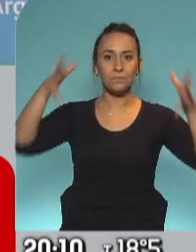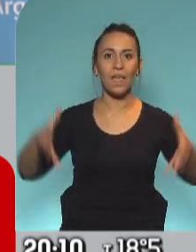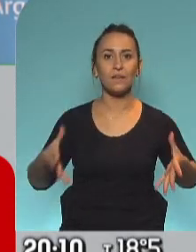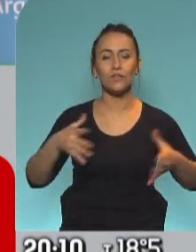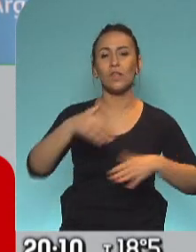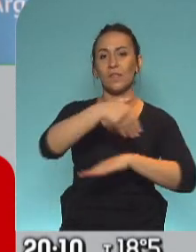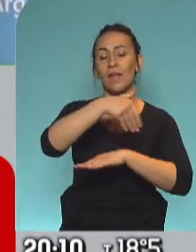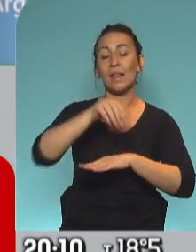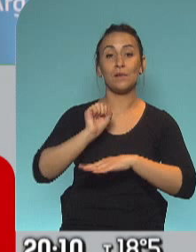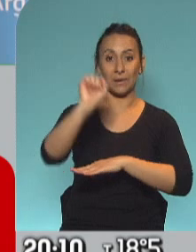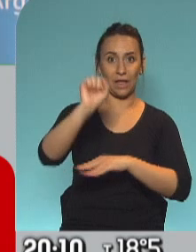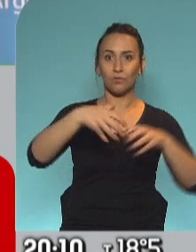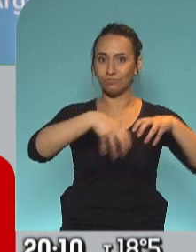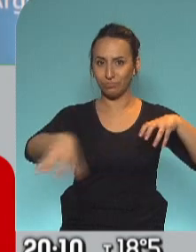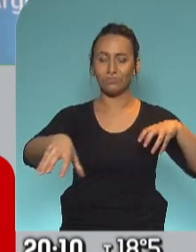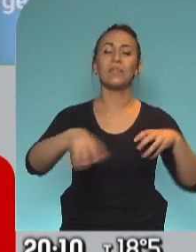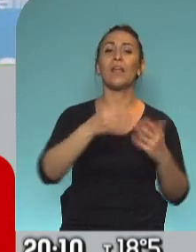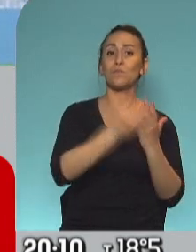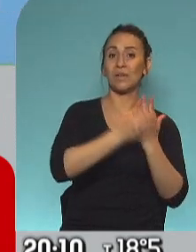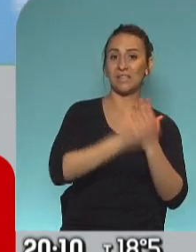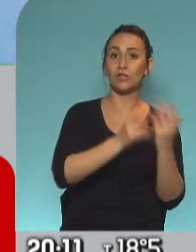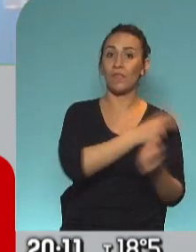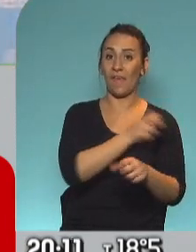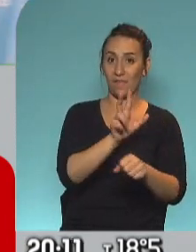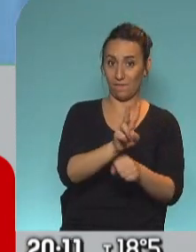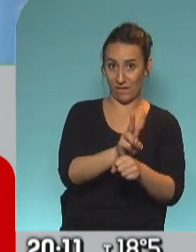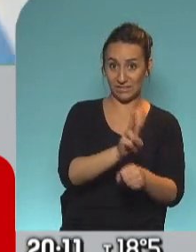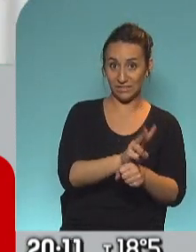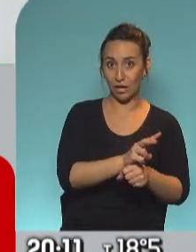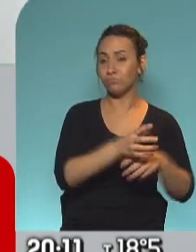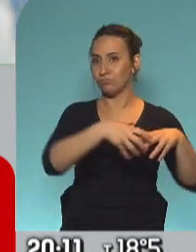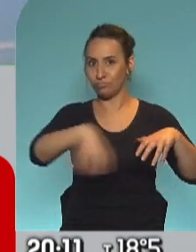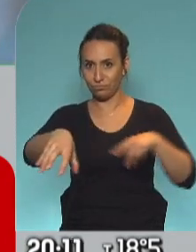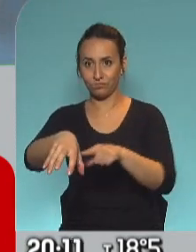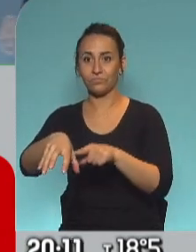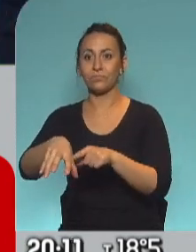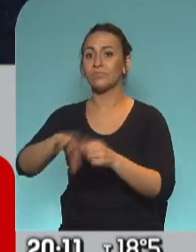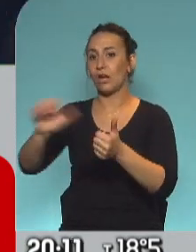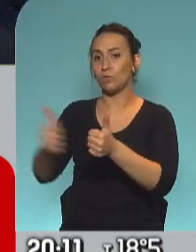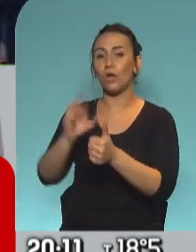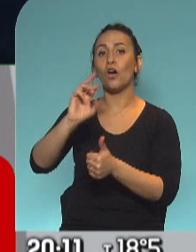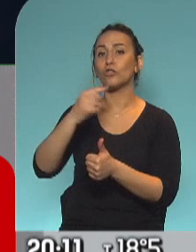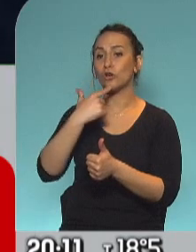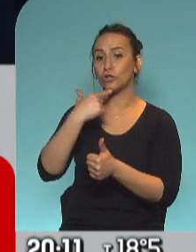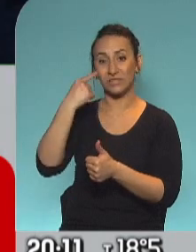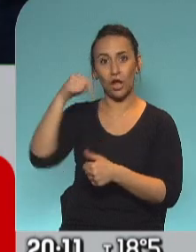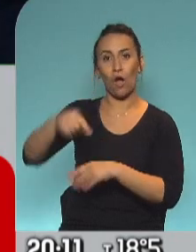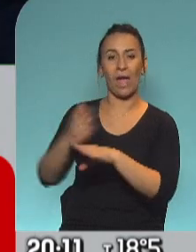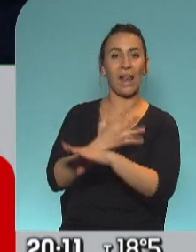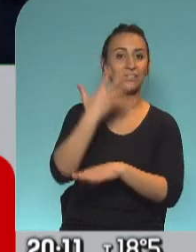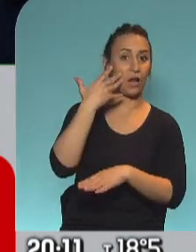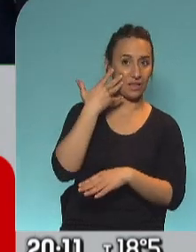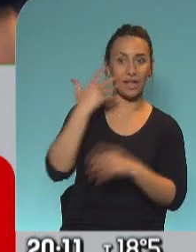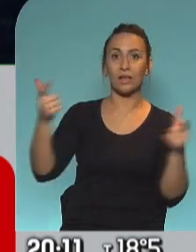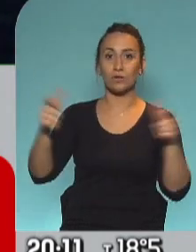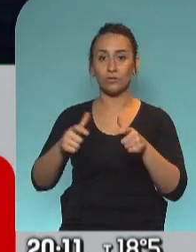Libertador, sede del Ministerio de Defensa, con el ministro Agustín Rossi, quien hoy encabezó la conferencia de prensa a las 5 de la tarde en Casa de Gobierno junto a la interventora de